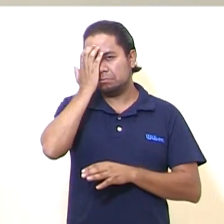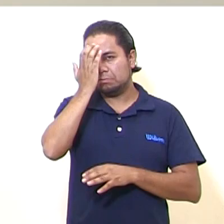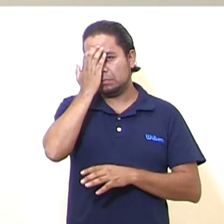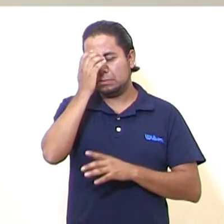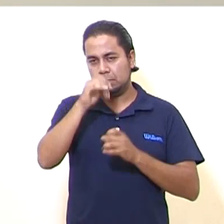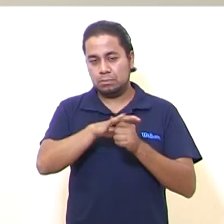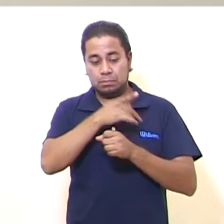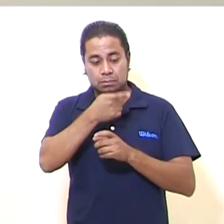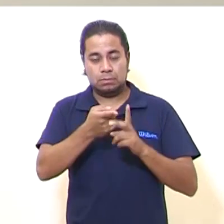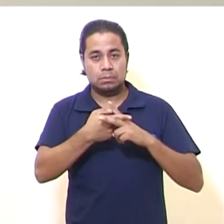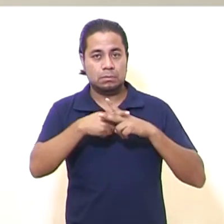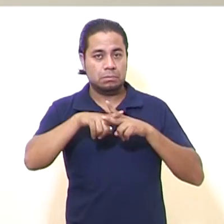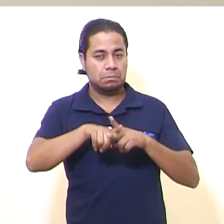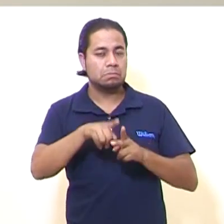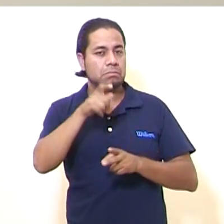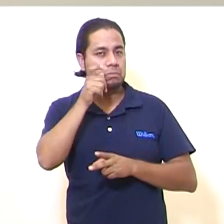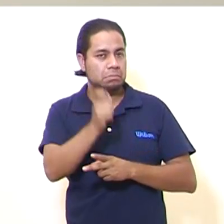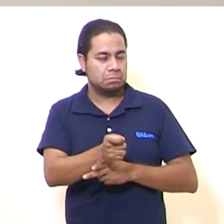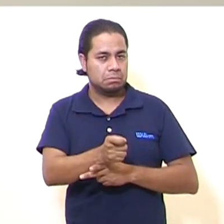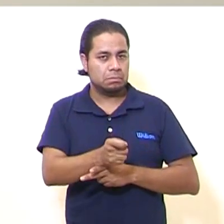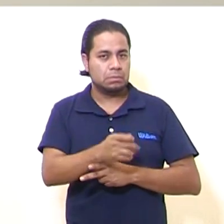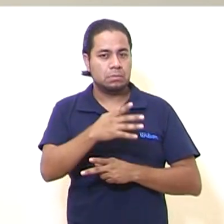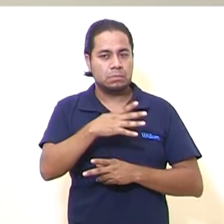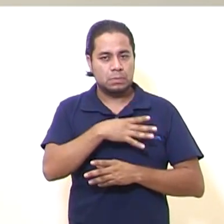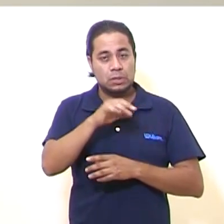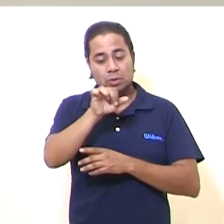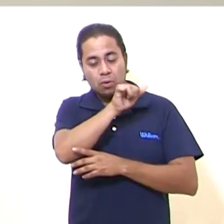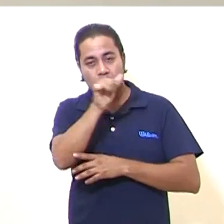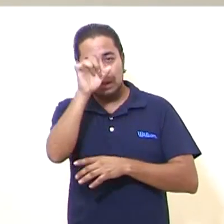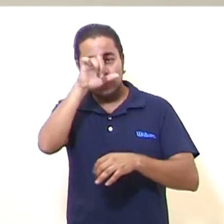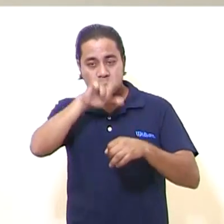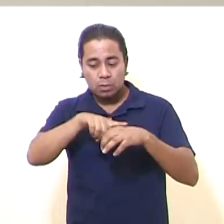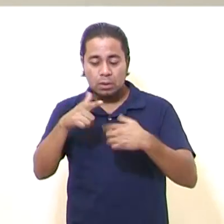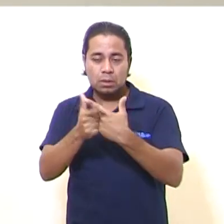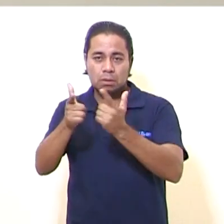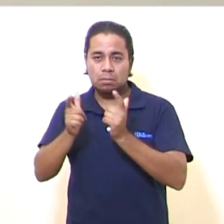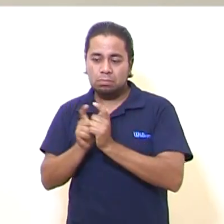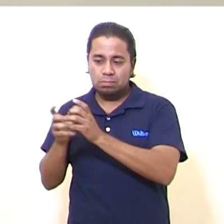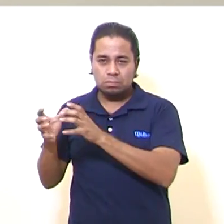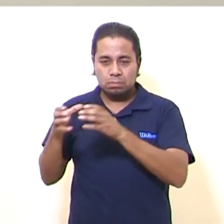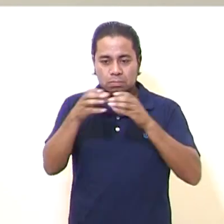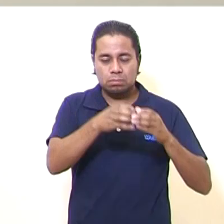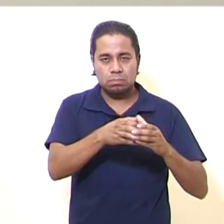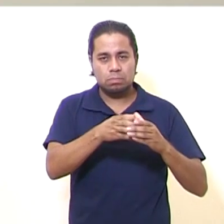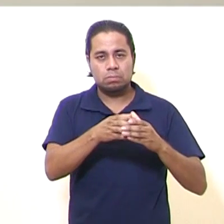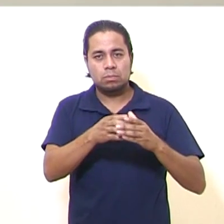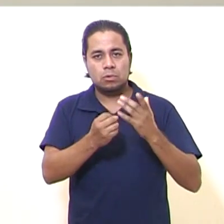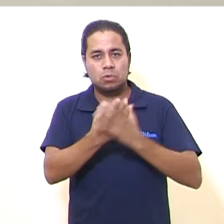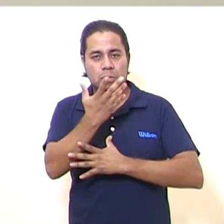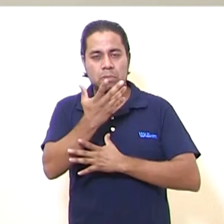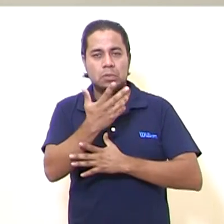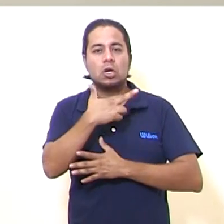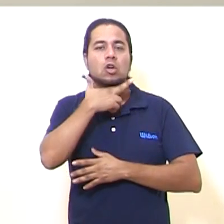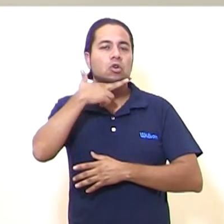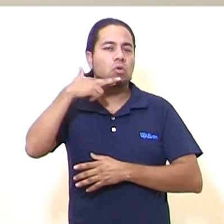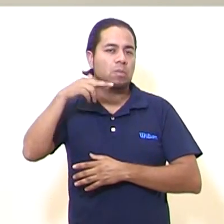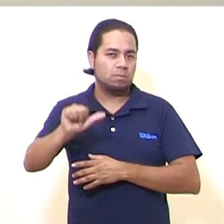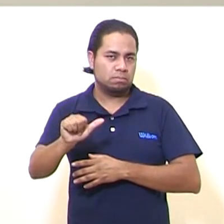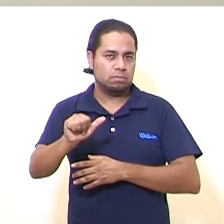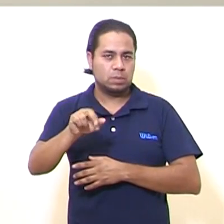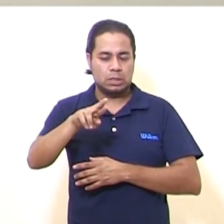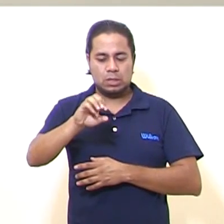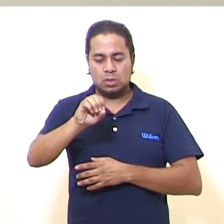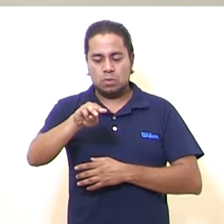partir de ahí vinieron la otra cultura, que son los romanos.